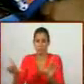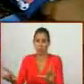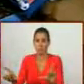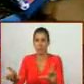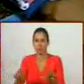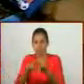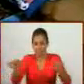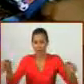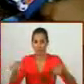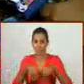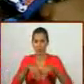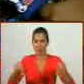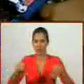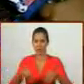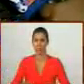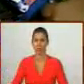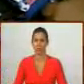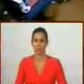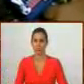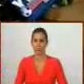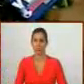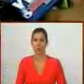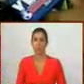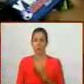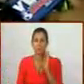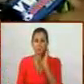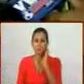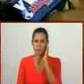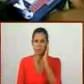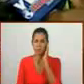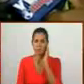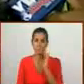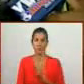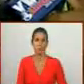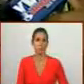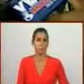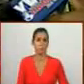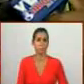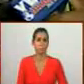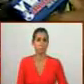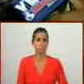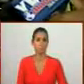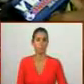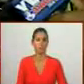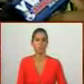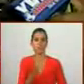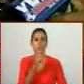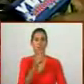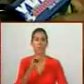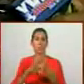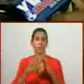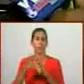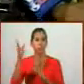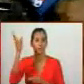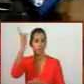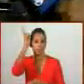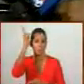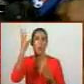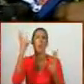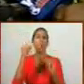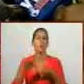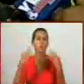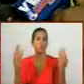demarcación de tierras y hábitat indígena. Vicepresidente, recuérdenos cuántas comunidades indígenas se dan las beneficiadas directamente con este proceso. ¿Cuántas